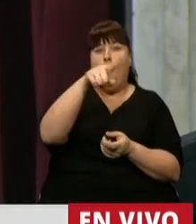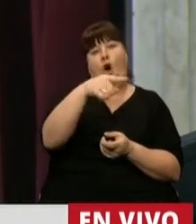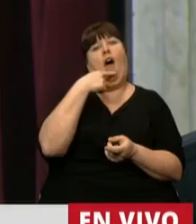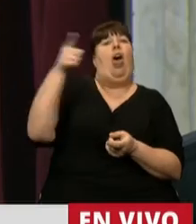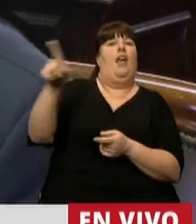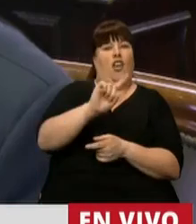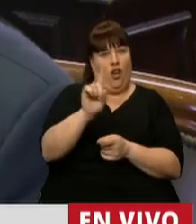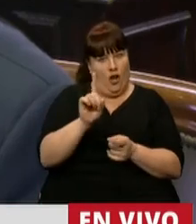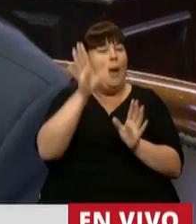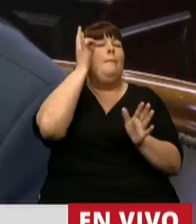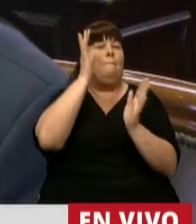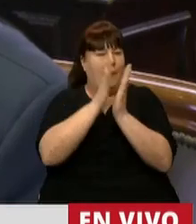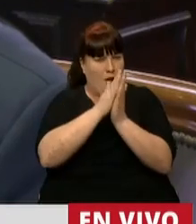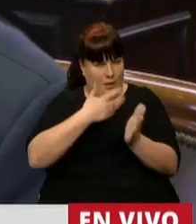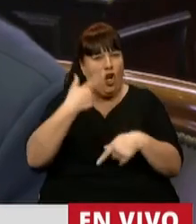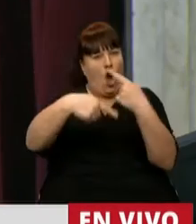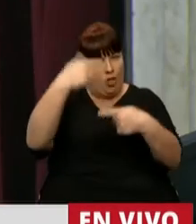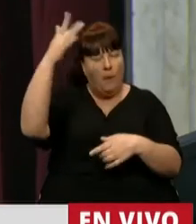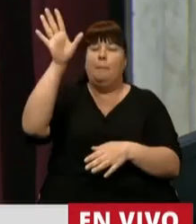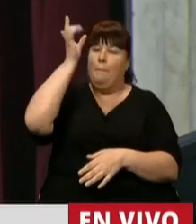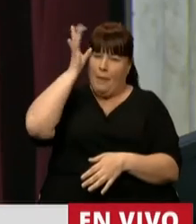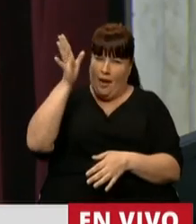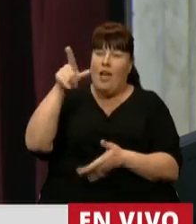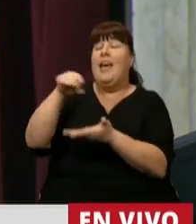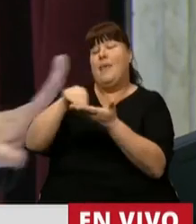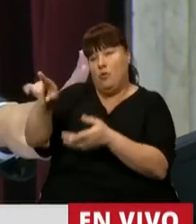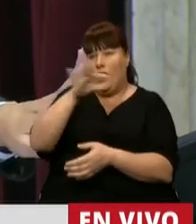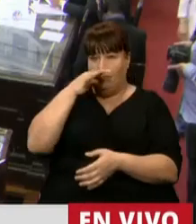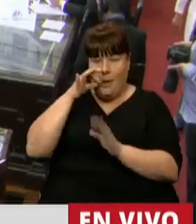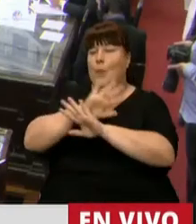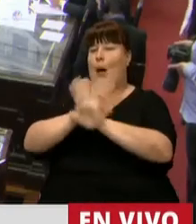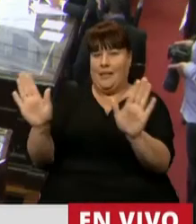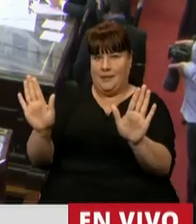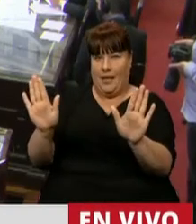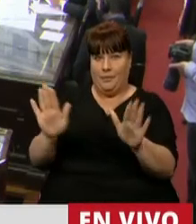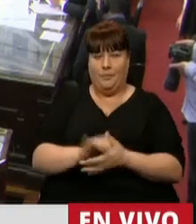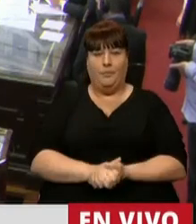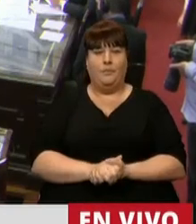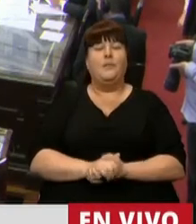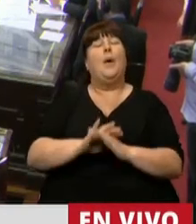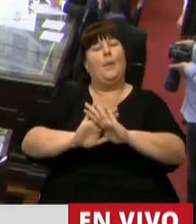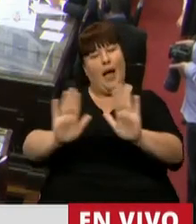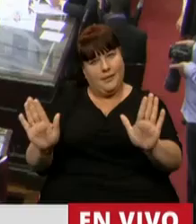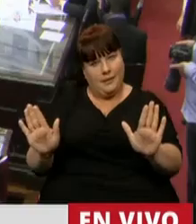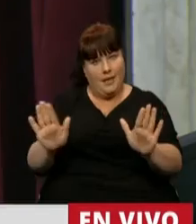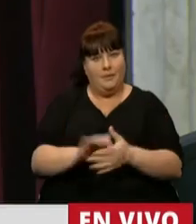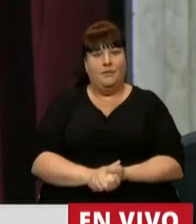Iglesias, no haga referencias personales. Disculpe, siga presidente. Siga con su discurso. Disculpe, presidente. Diputado, basta.